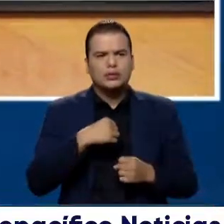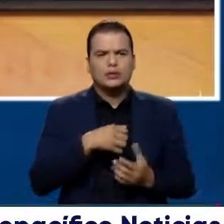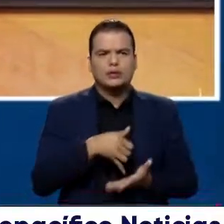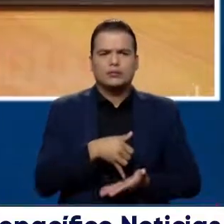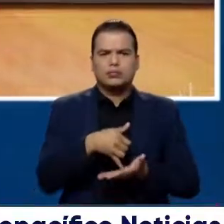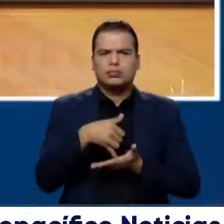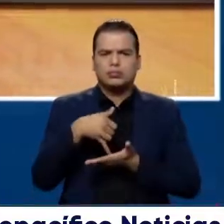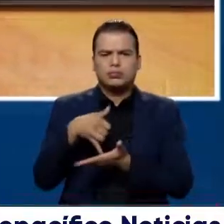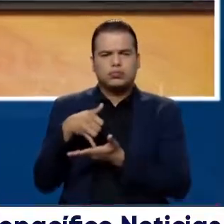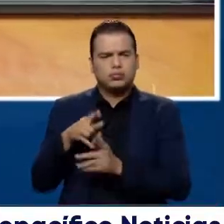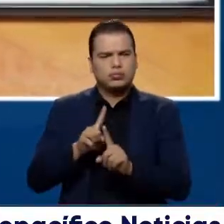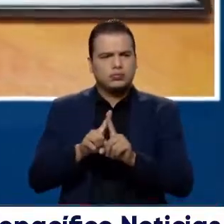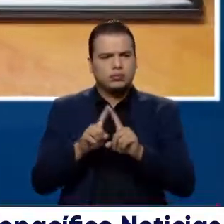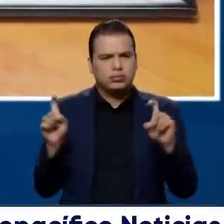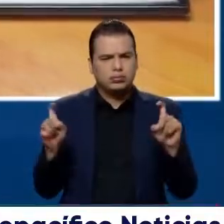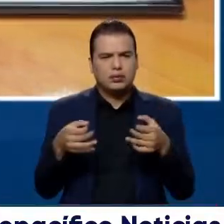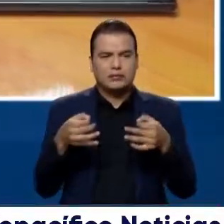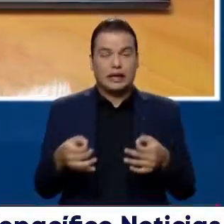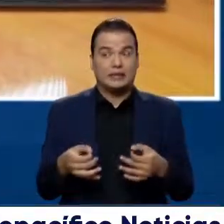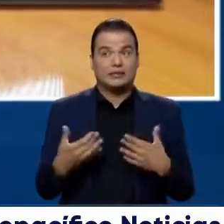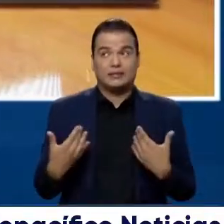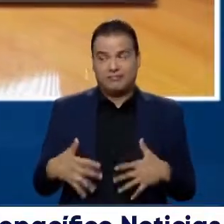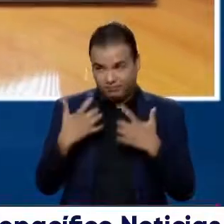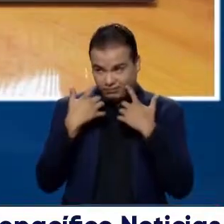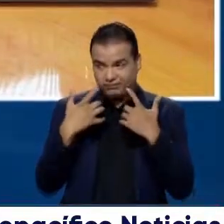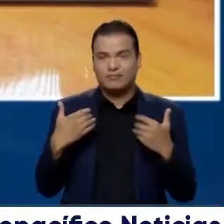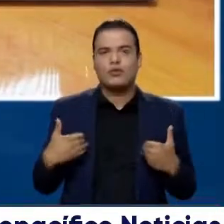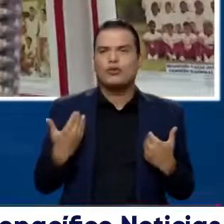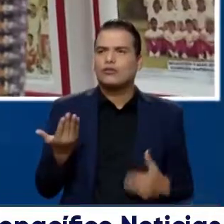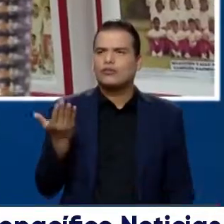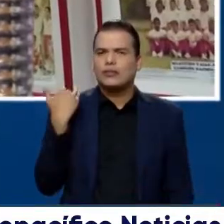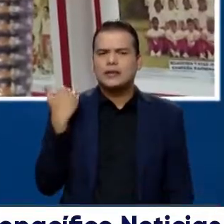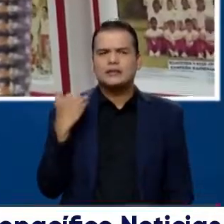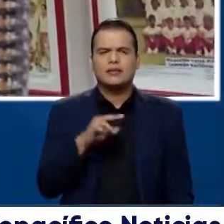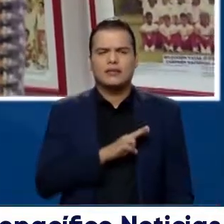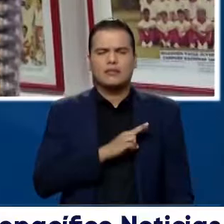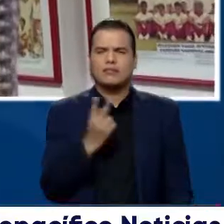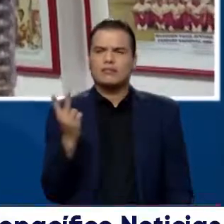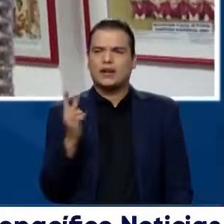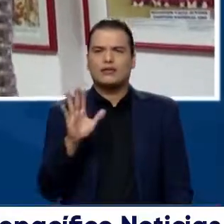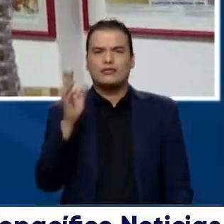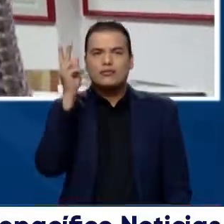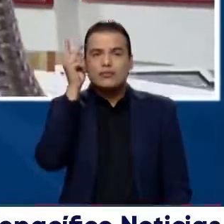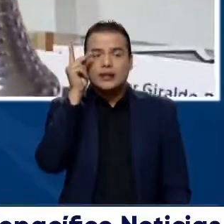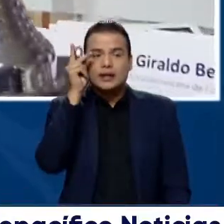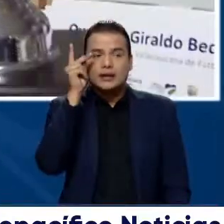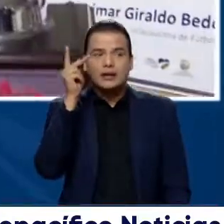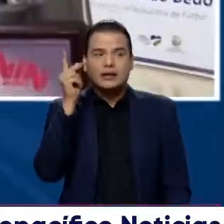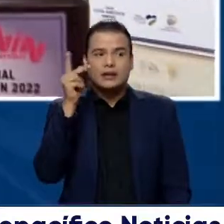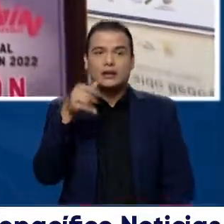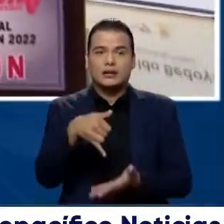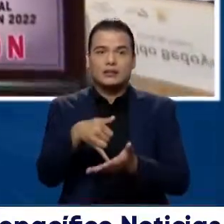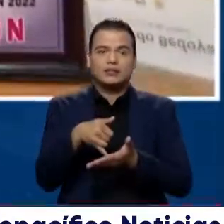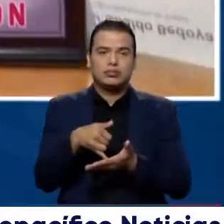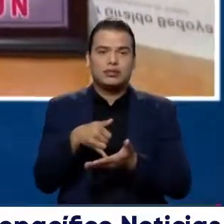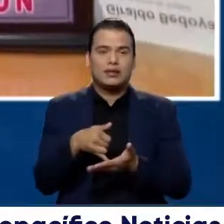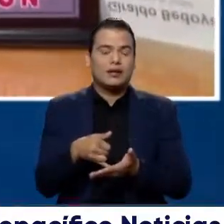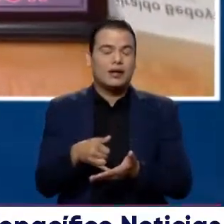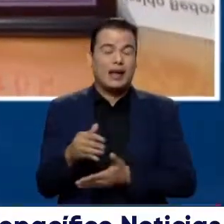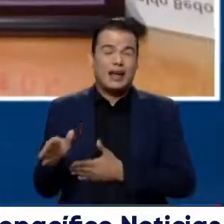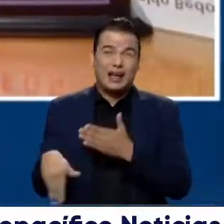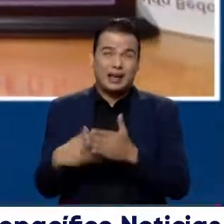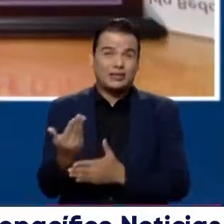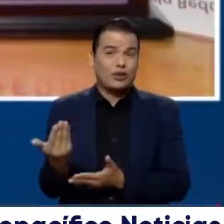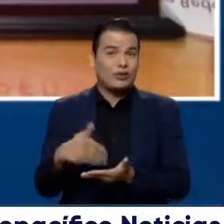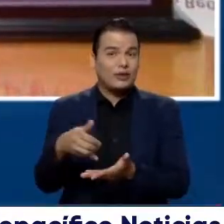diferentes categorías sí contentos primero porque el viernes pasado en pereira obtuvimos un título que era esquivo hace 14 años para la liga de fútbol del valle que se